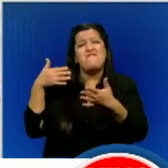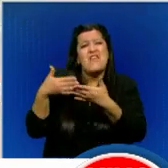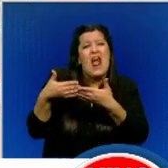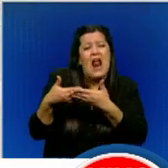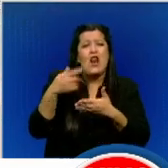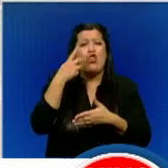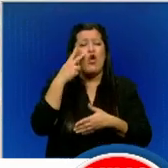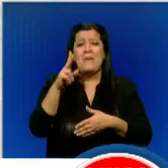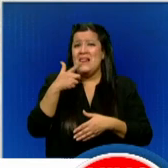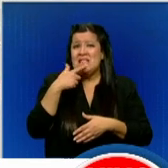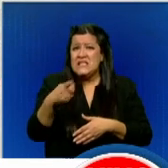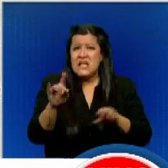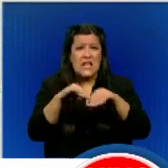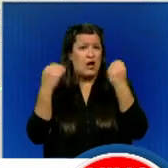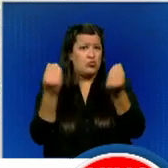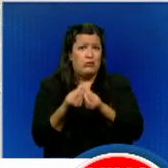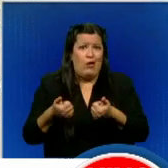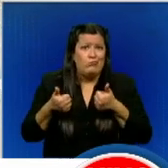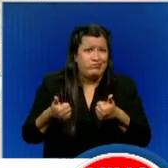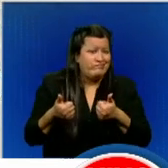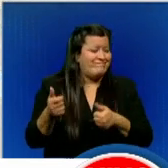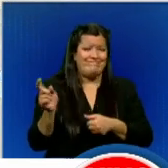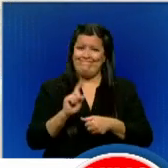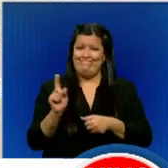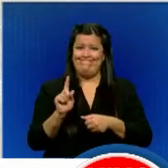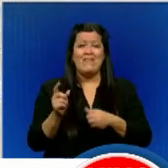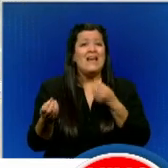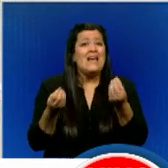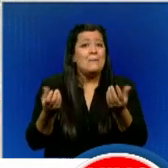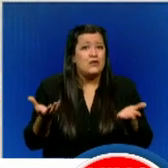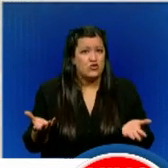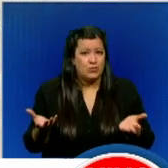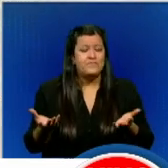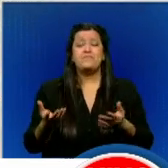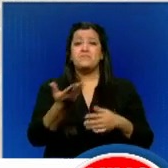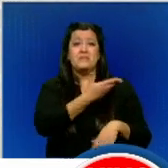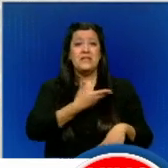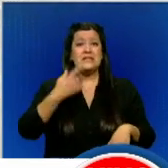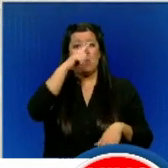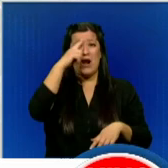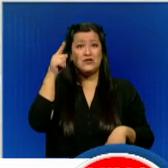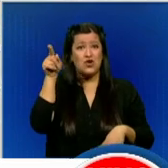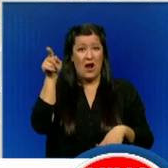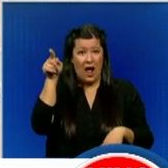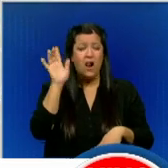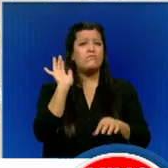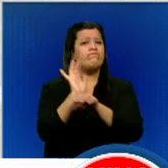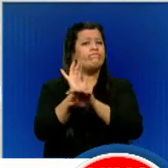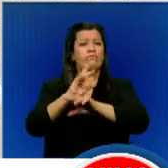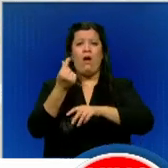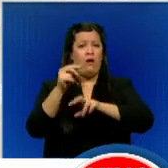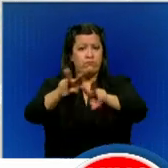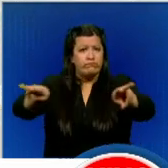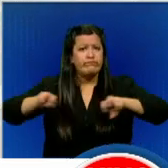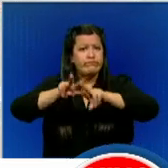no tuvo los resultados esperados lo que ocurrió fue que el estado nacional dejó de recaudar